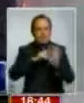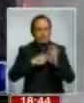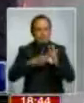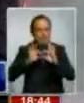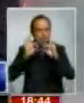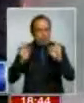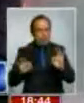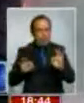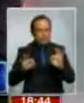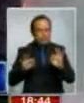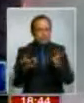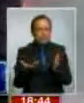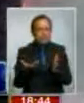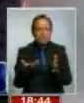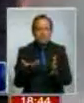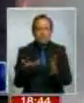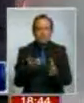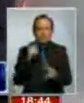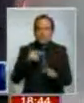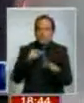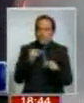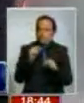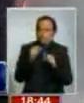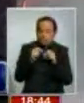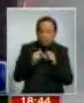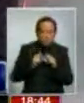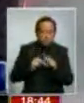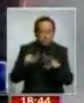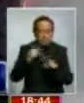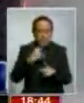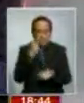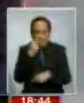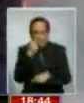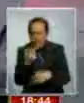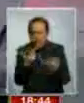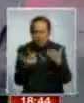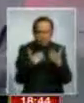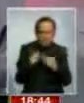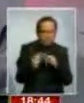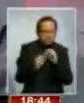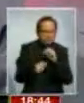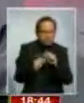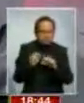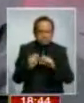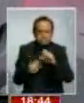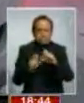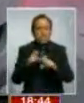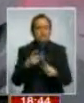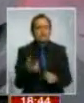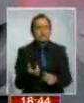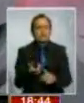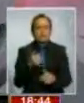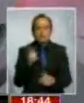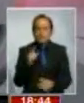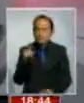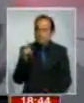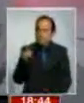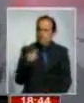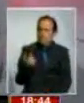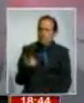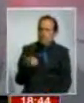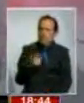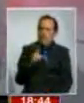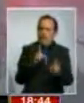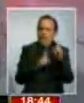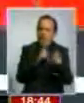educacional. Así es que estamos recién tanteándonos. Uh-huh. Está recién tanteándose, dice usted, señor Larraín, pero